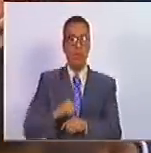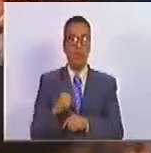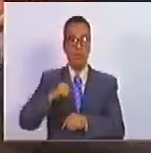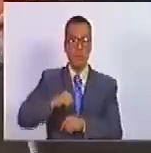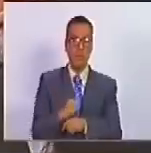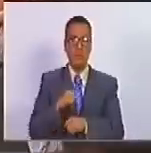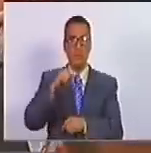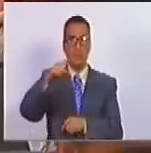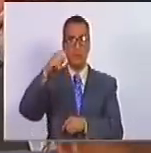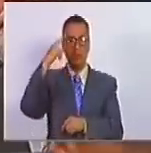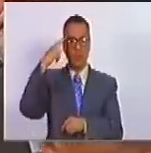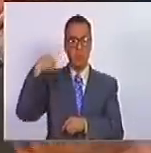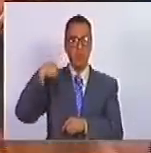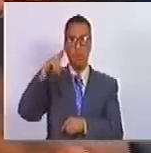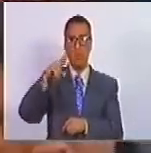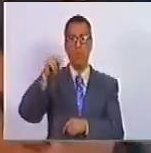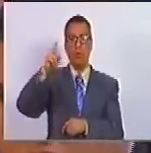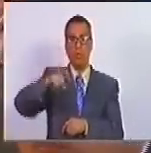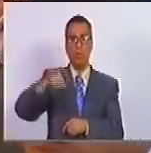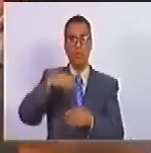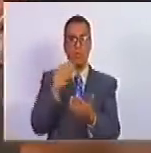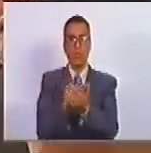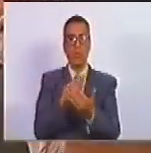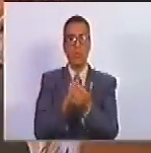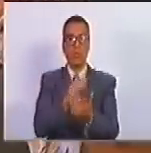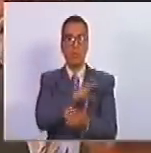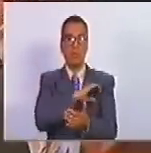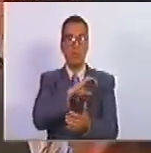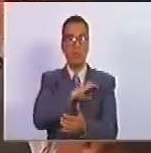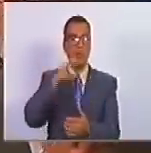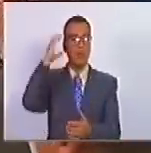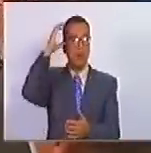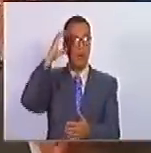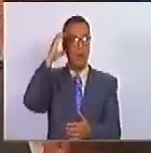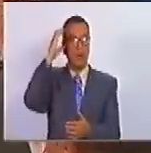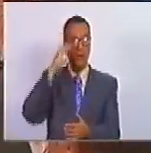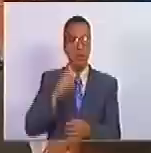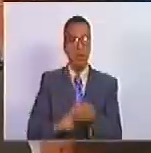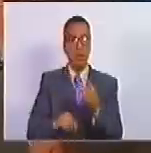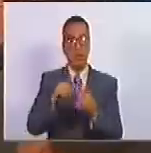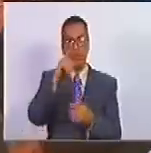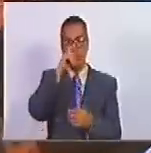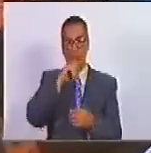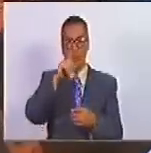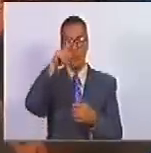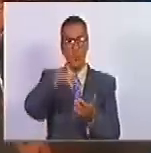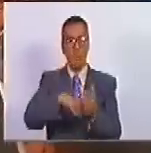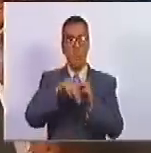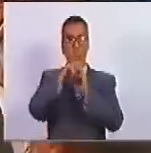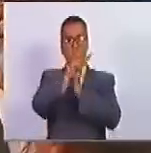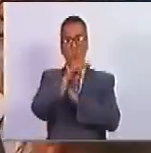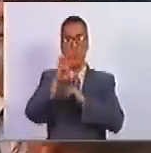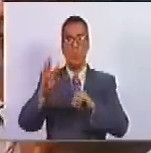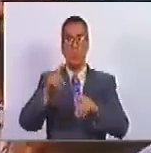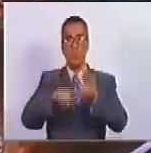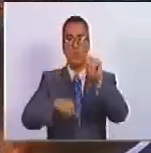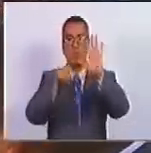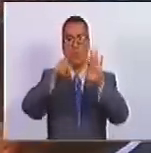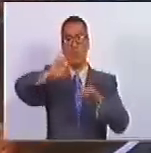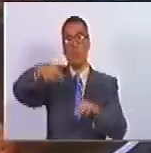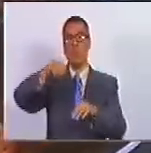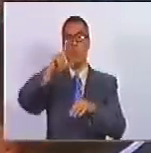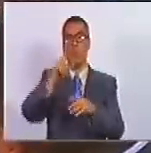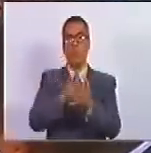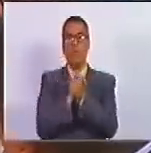honor no necesita más testigo que su propia conciencia. Desde el año 1944, cada 16 de julio,